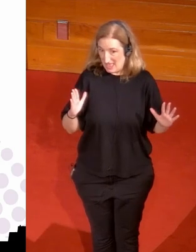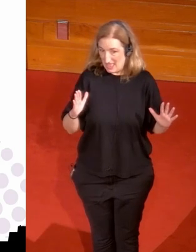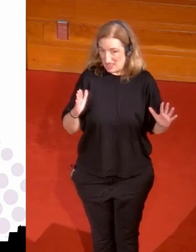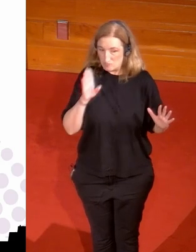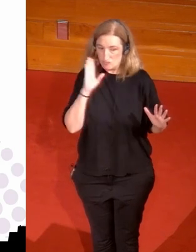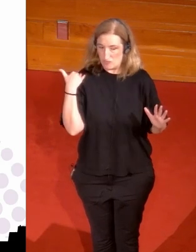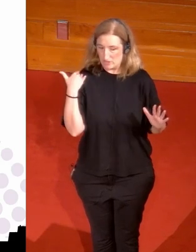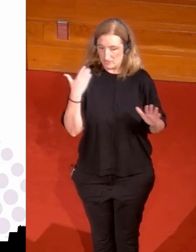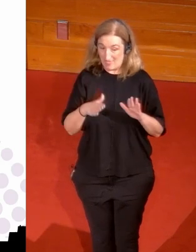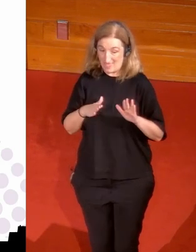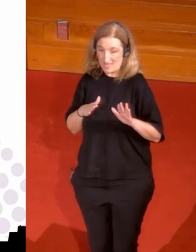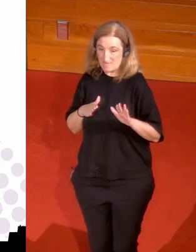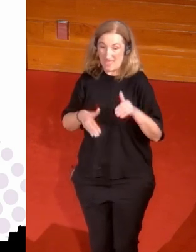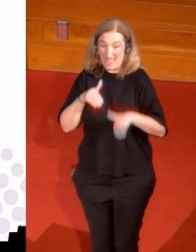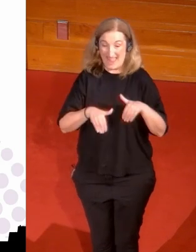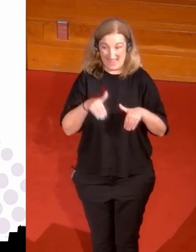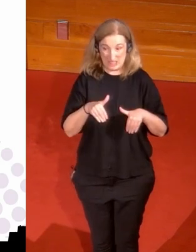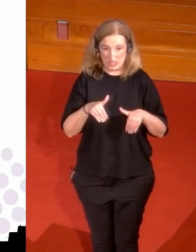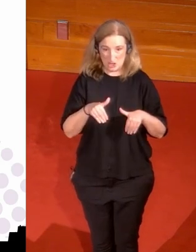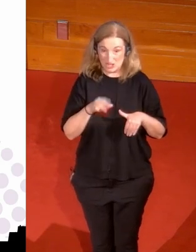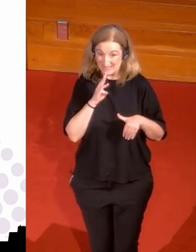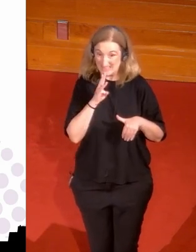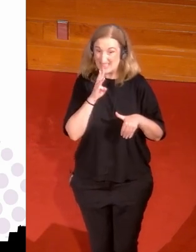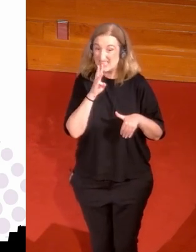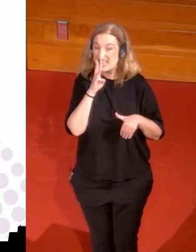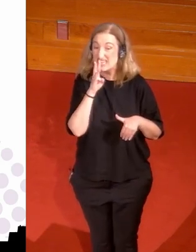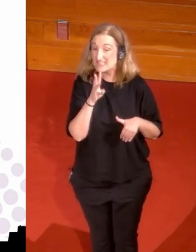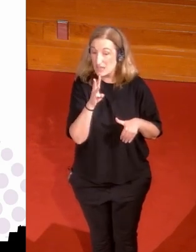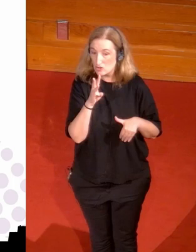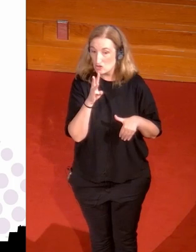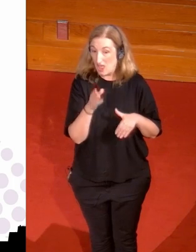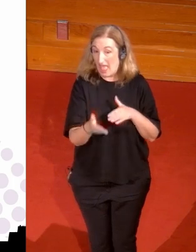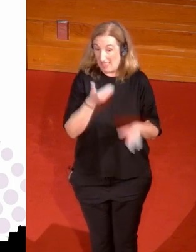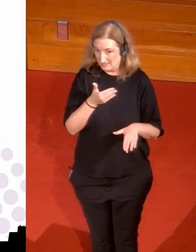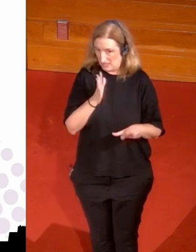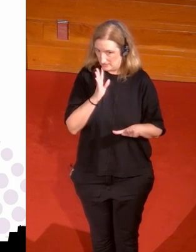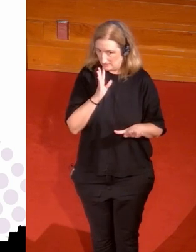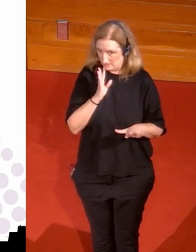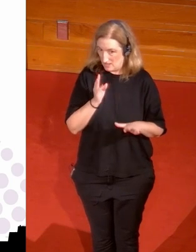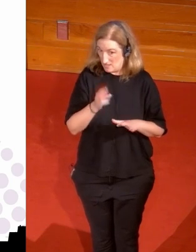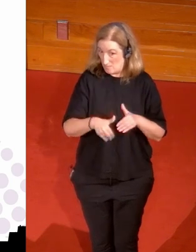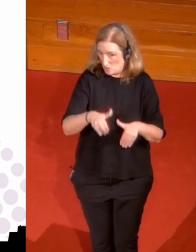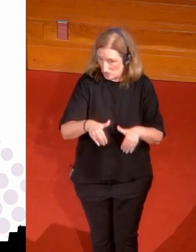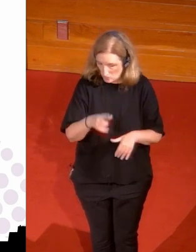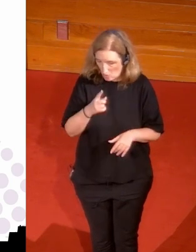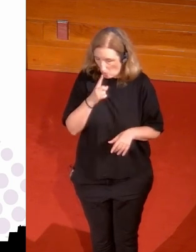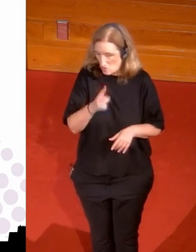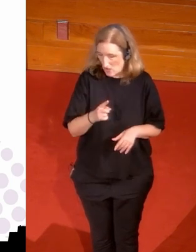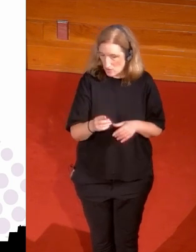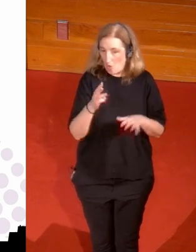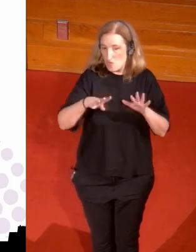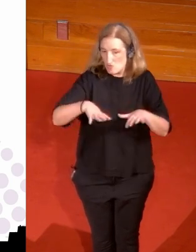jugada de adelantar de adelantar 3 años que no estamos hablando de adelantar las elecciones legislativas medio año o